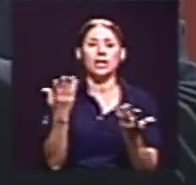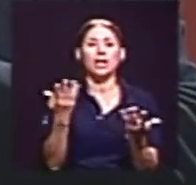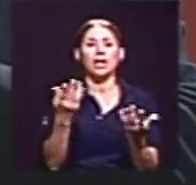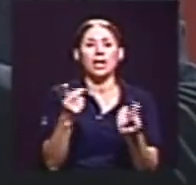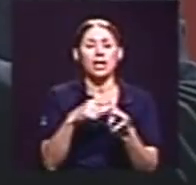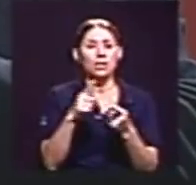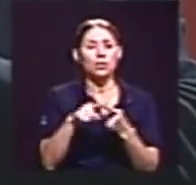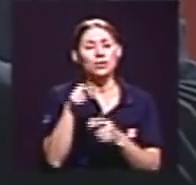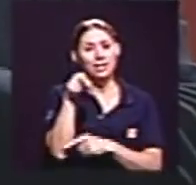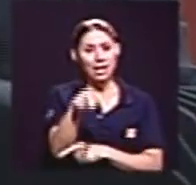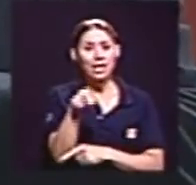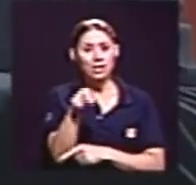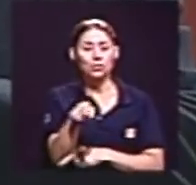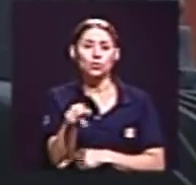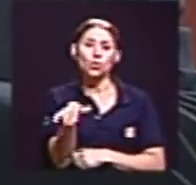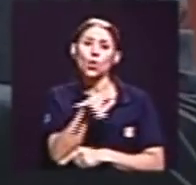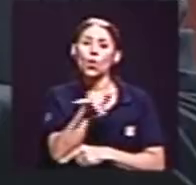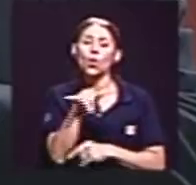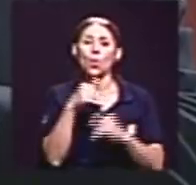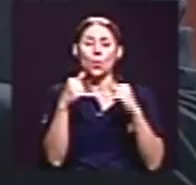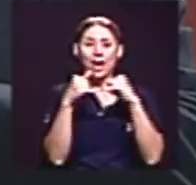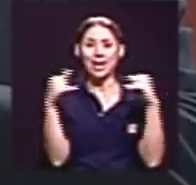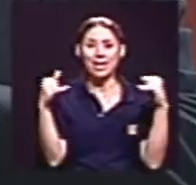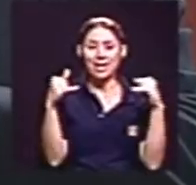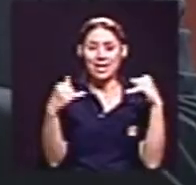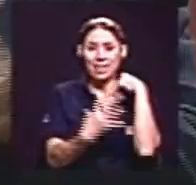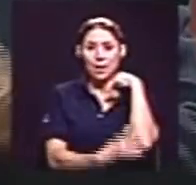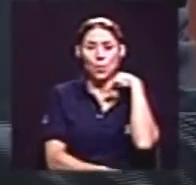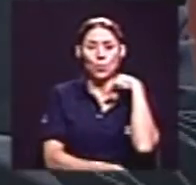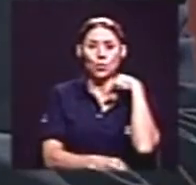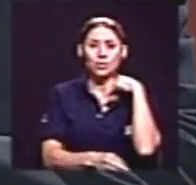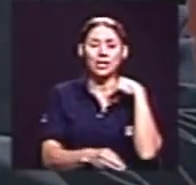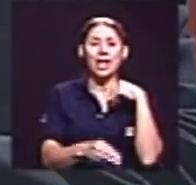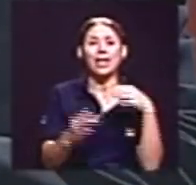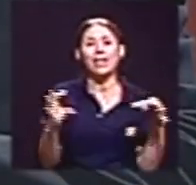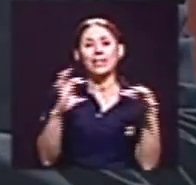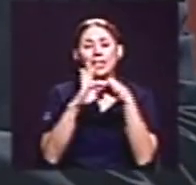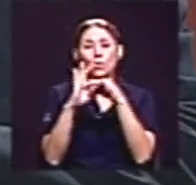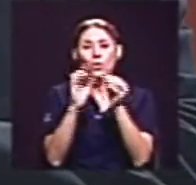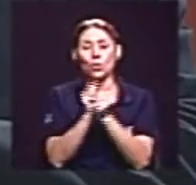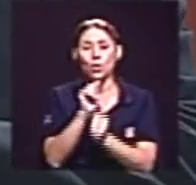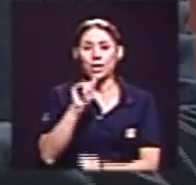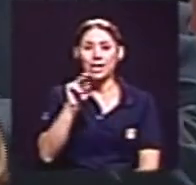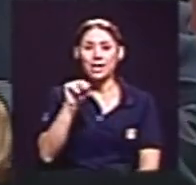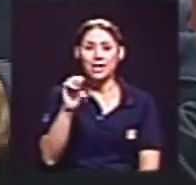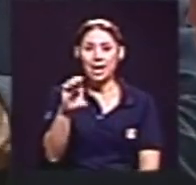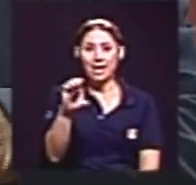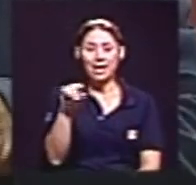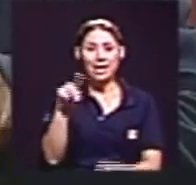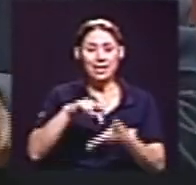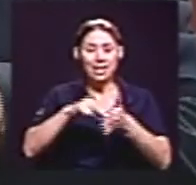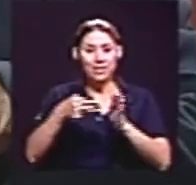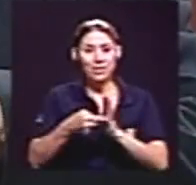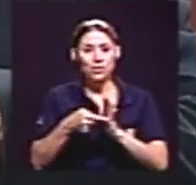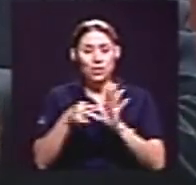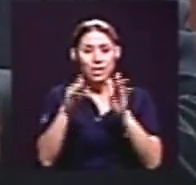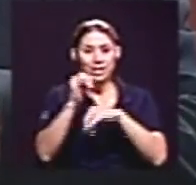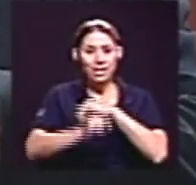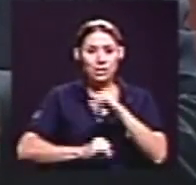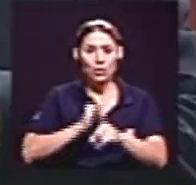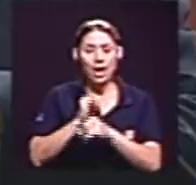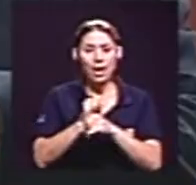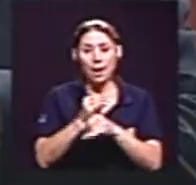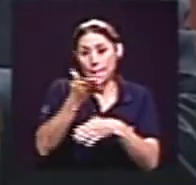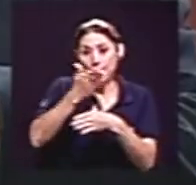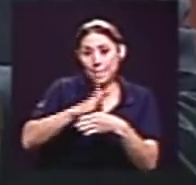la línea de la pobreza en la definición del INEC, que es la definición internacional, parte de la